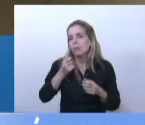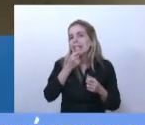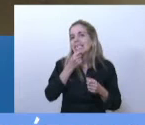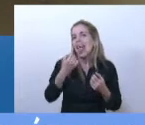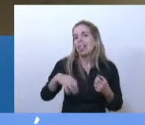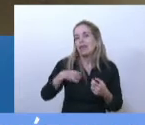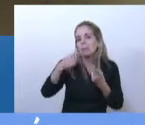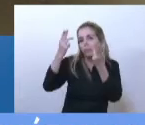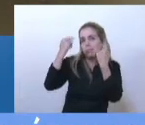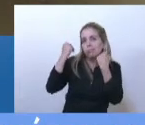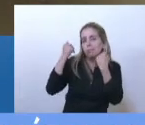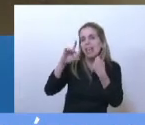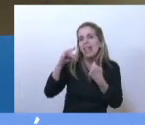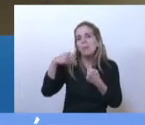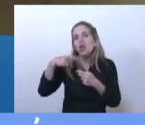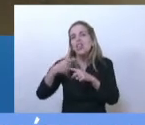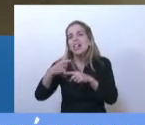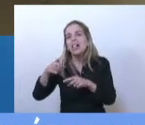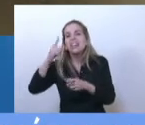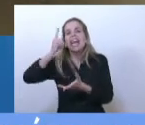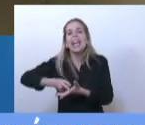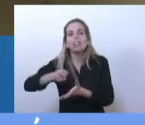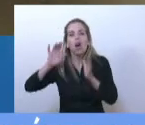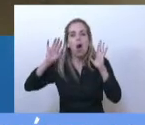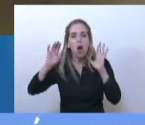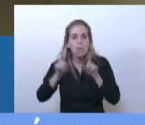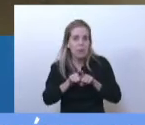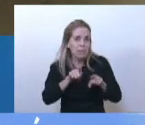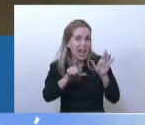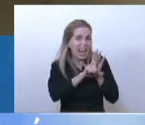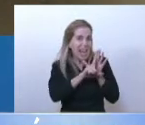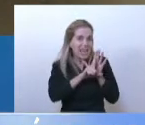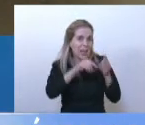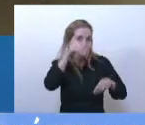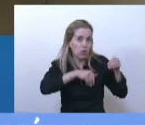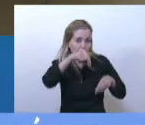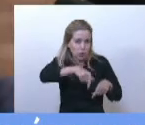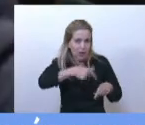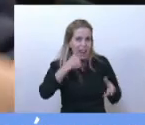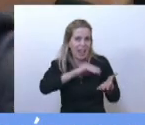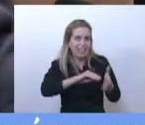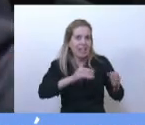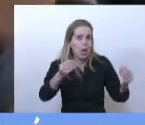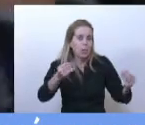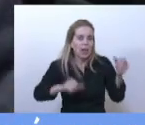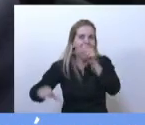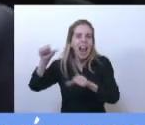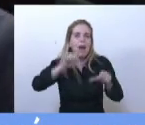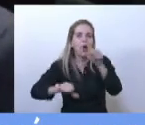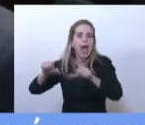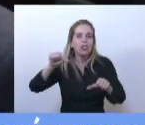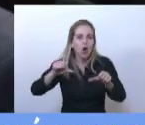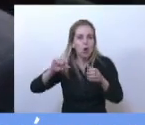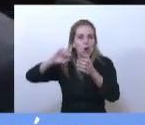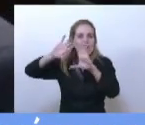que votamos en este congreso por las presiones de un laboratorio internacional acompañado por